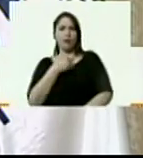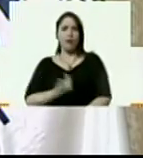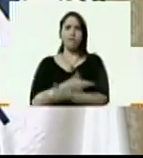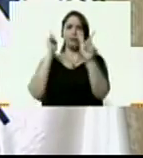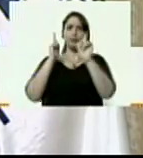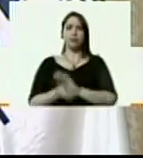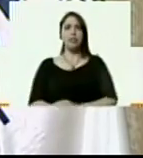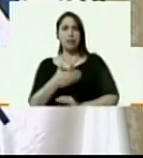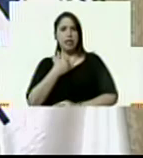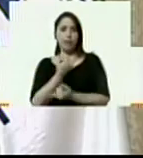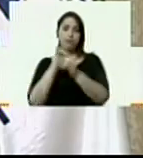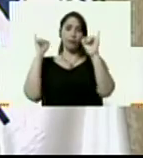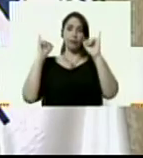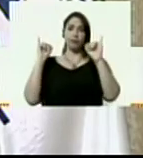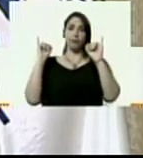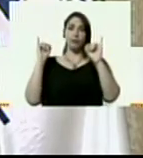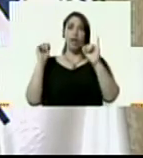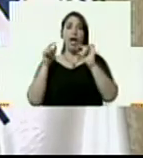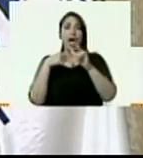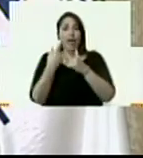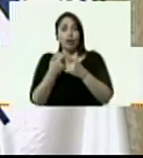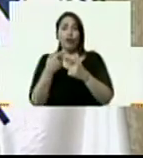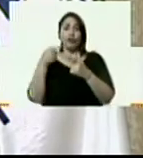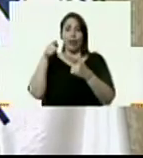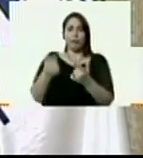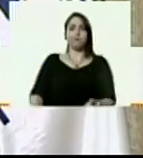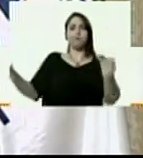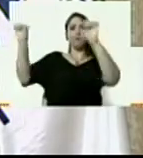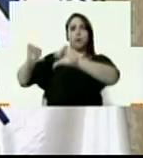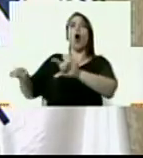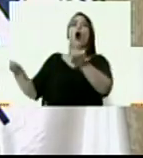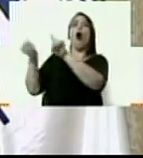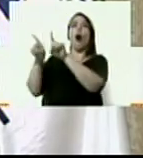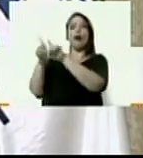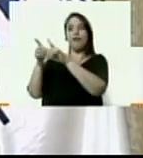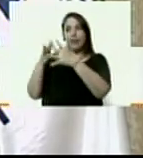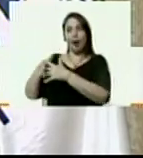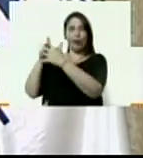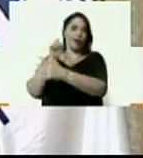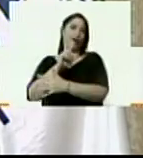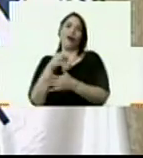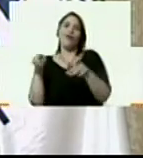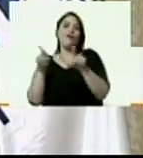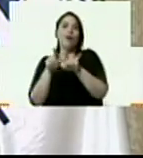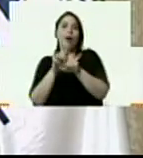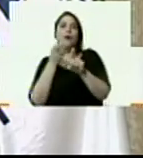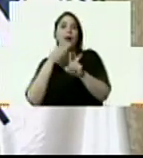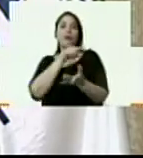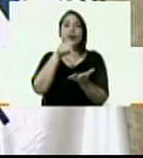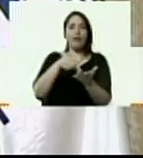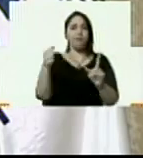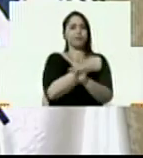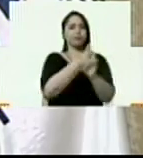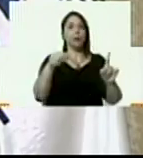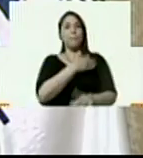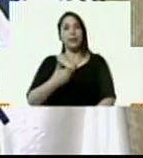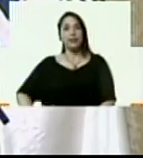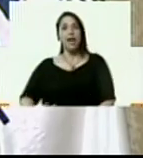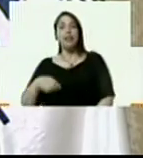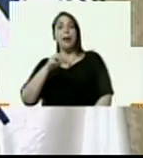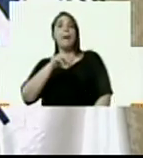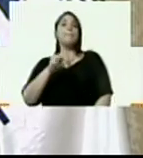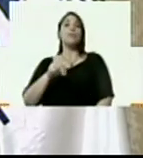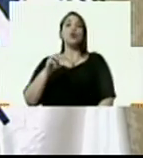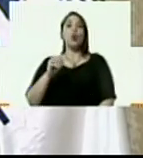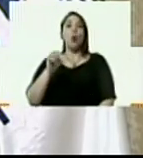quieren ser independientes es un fracaso más de ello pero no es casualidad que irán haya sido agredido en la presidencia del noal que